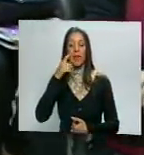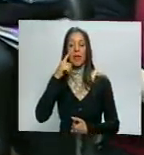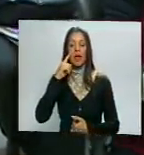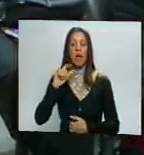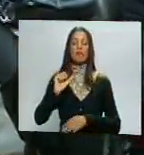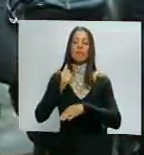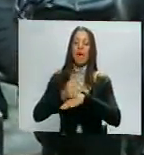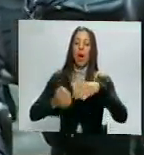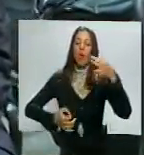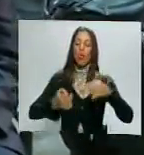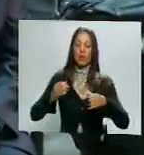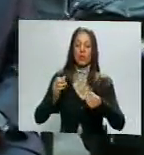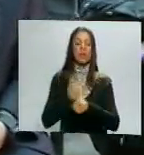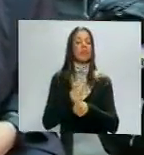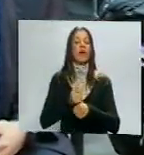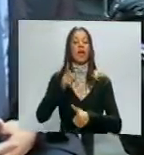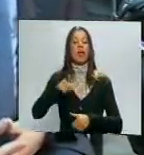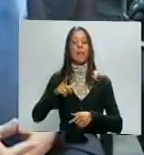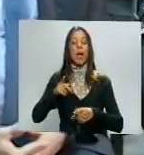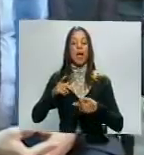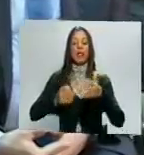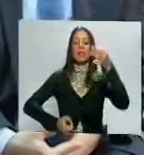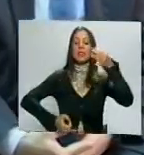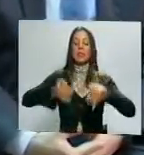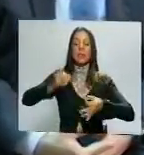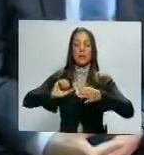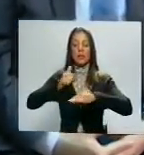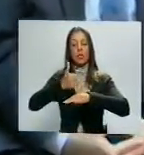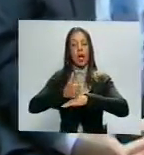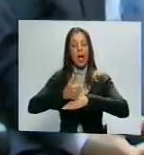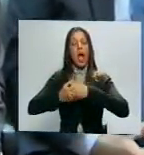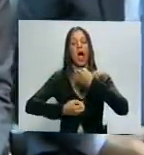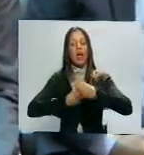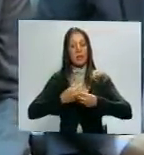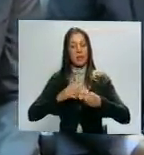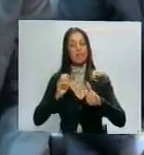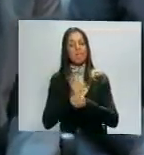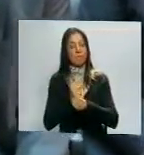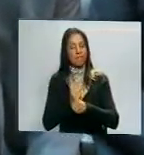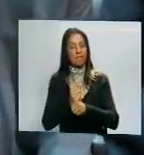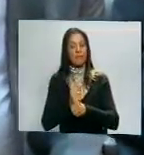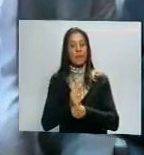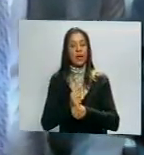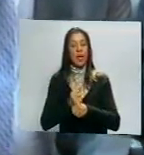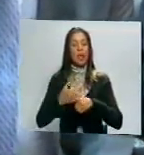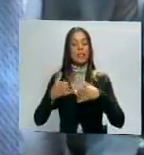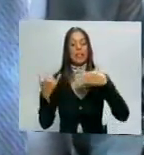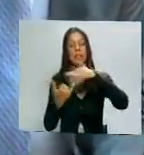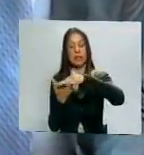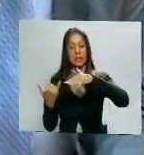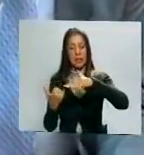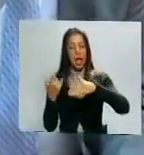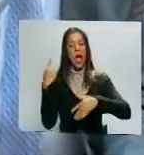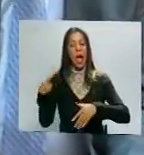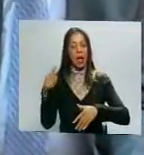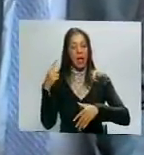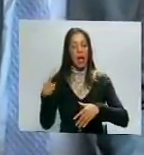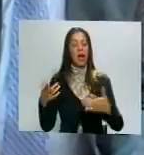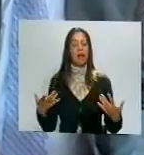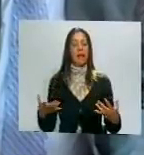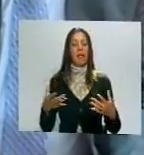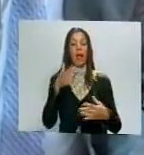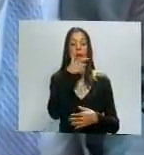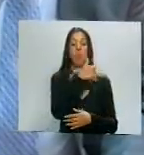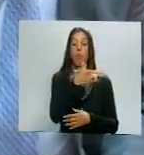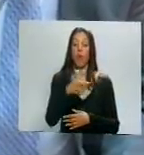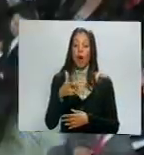Tribunal Supremo de Justicia que también está allí haciendo justicia. Están las instituciones, está todo, compatriota, y está el